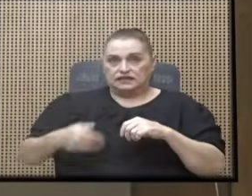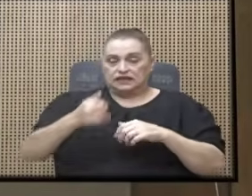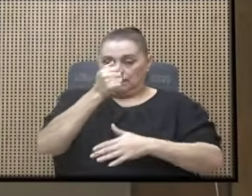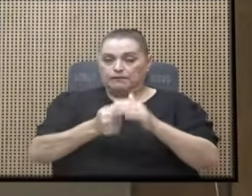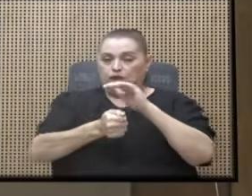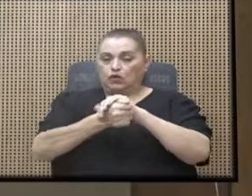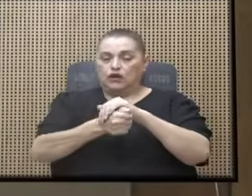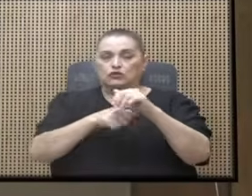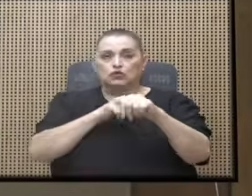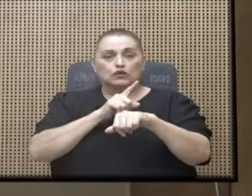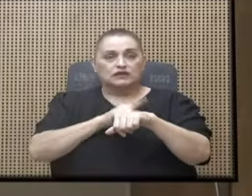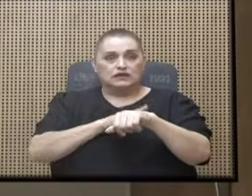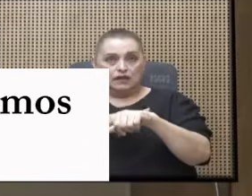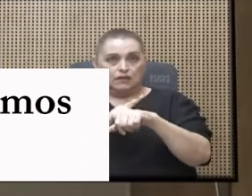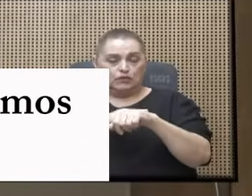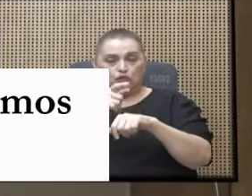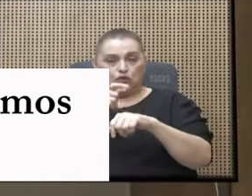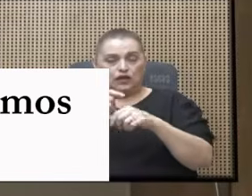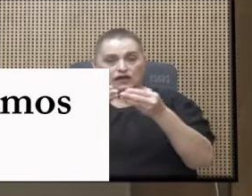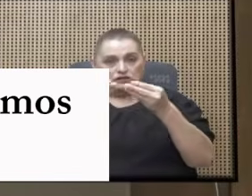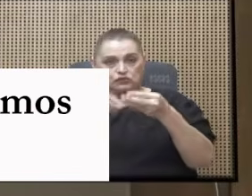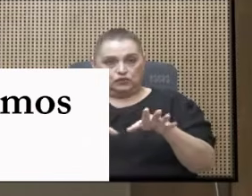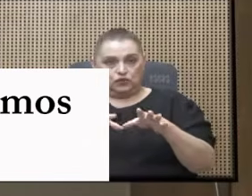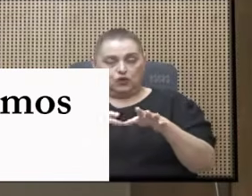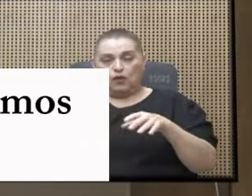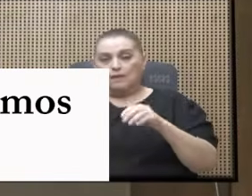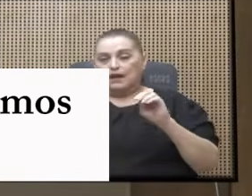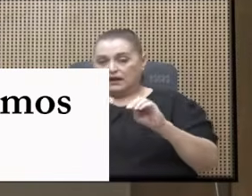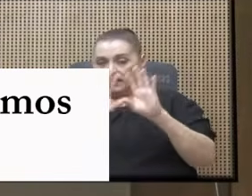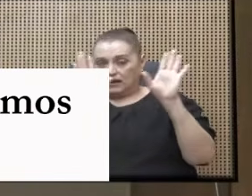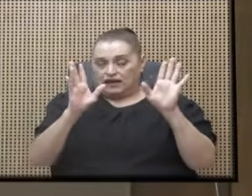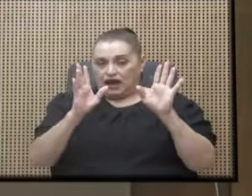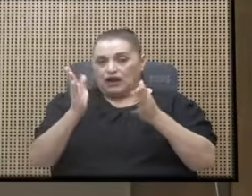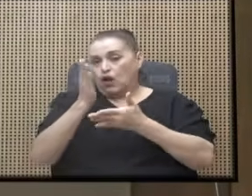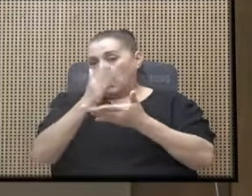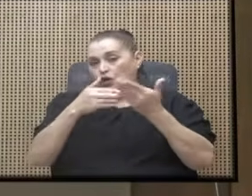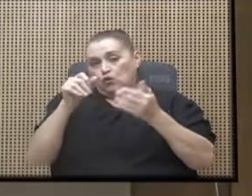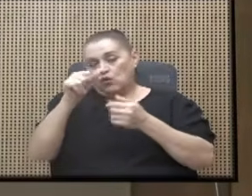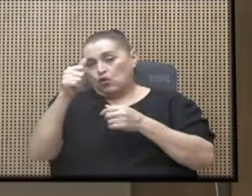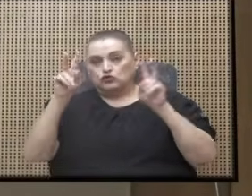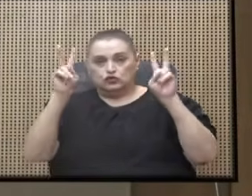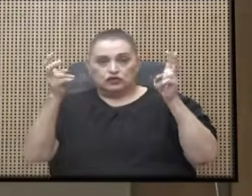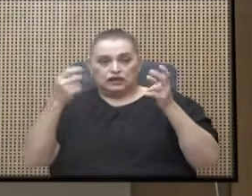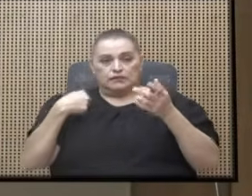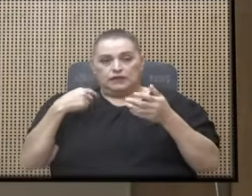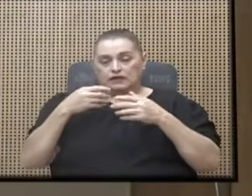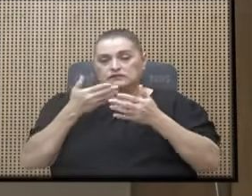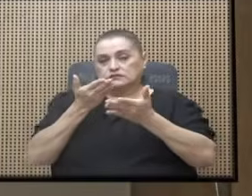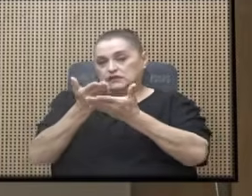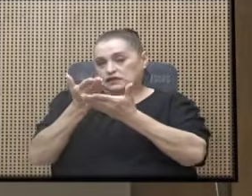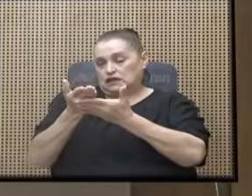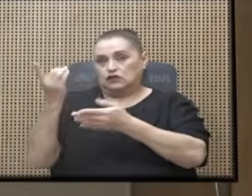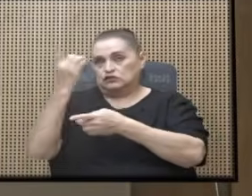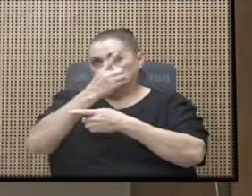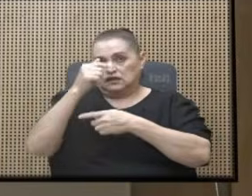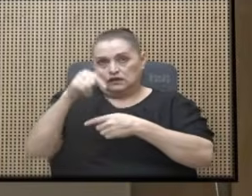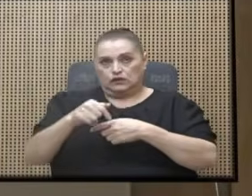el tiempo por si hay que aclarar algún otro aspecto sobre los temas que hemos planteado el día de hoy.